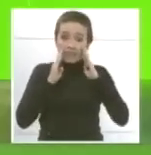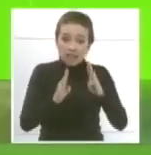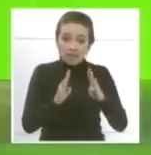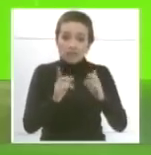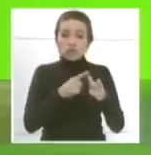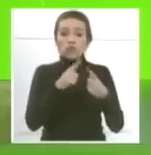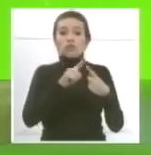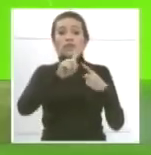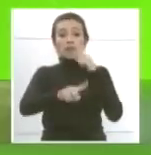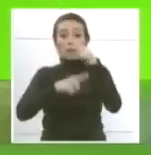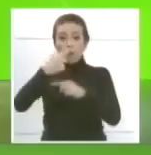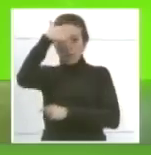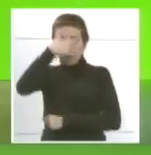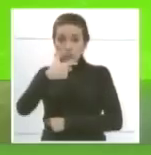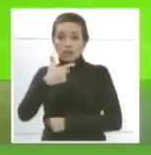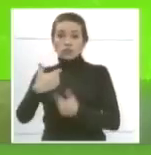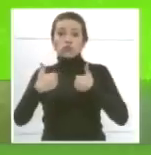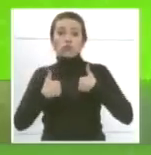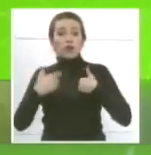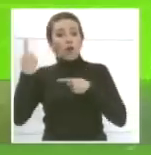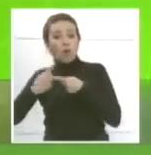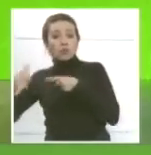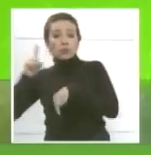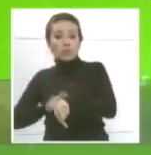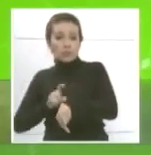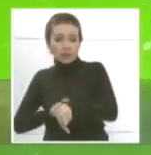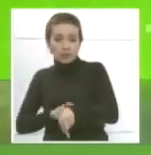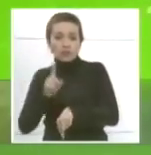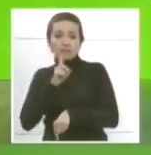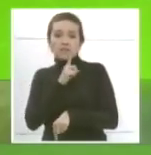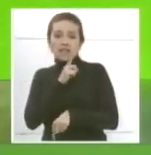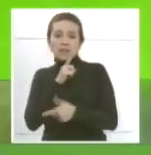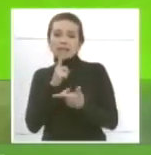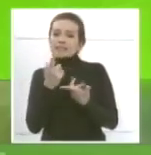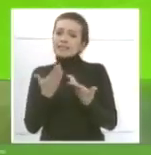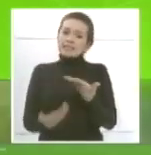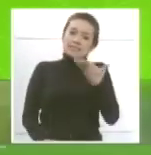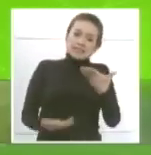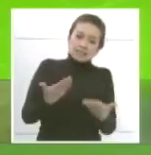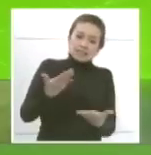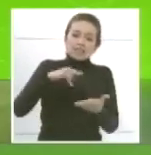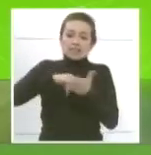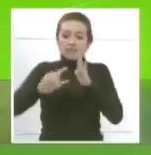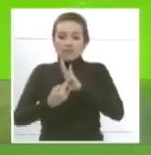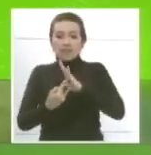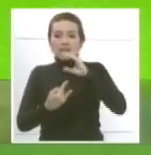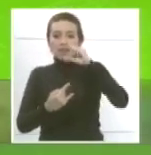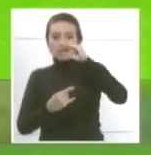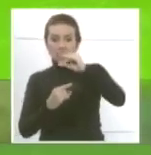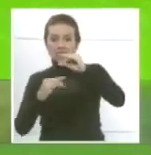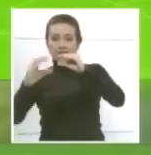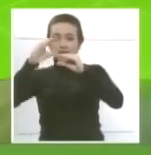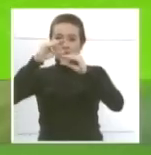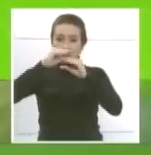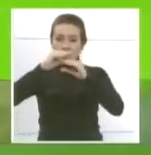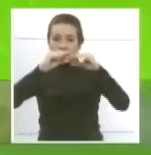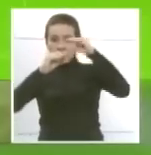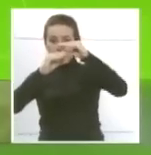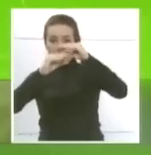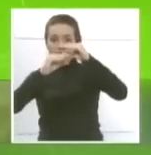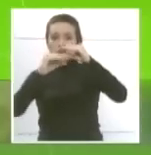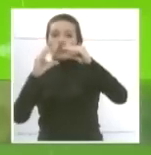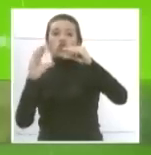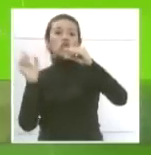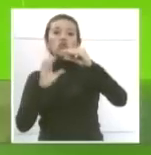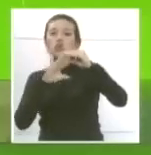de inestabilidad. Ese proceso degenerativo hace que los ligamentos y las estructuras que le dan estabilidad a la columna se debiliten y empieza a